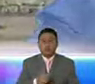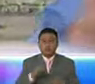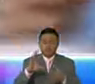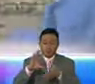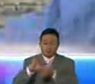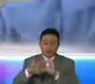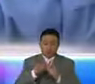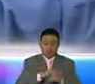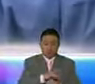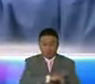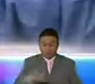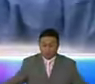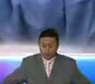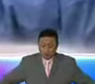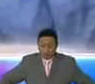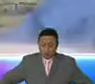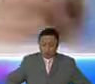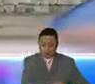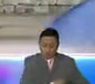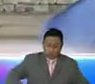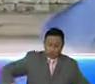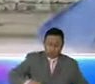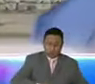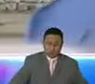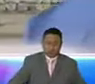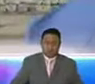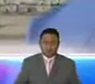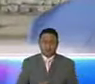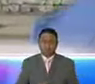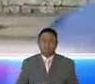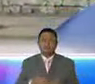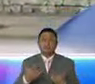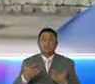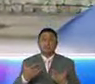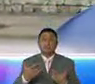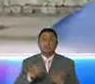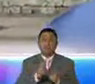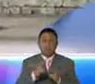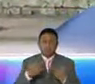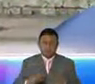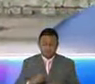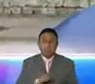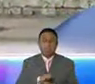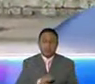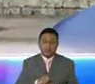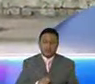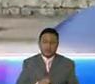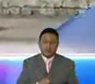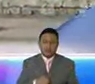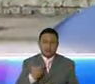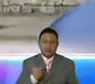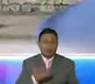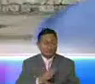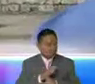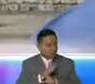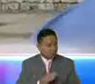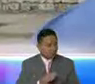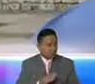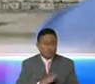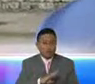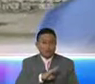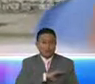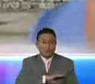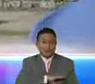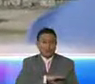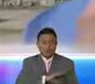donde se nos piense expropiar todo el cordón. Hemos hecho los simulacros con los vecinos. No permitiremos que el